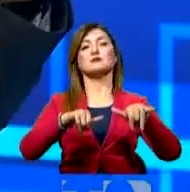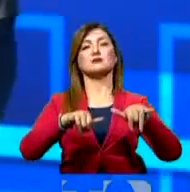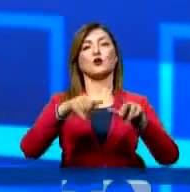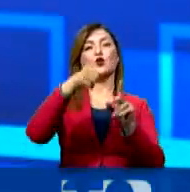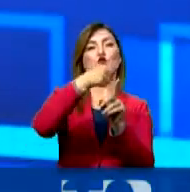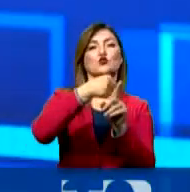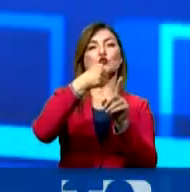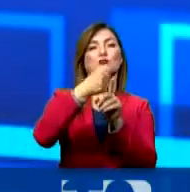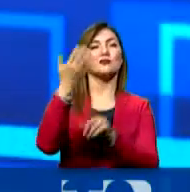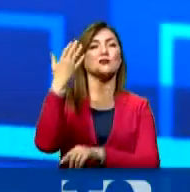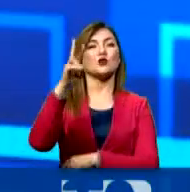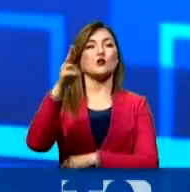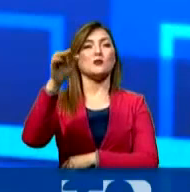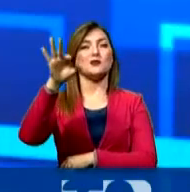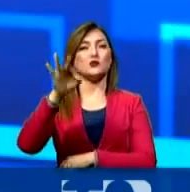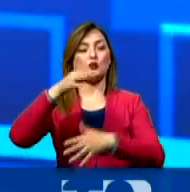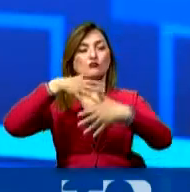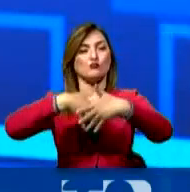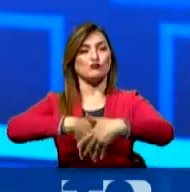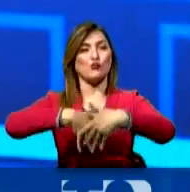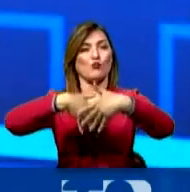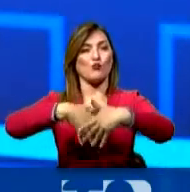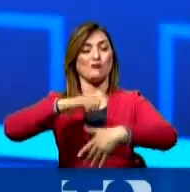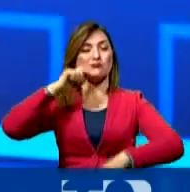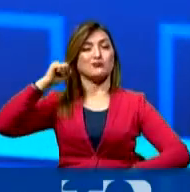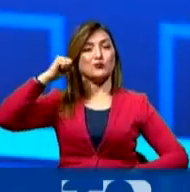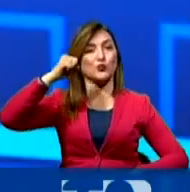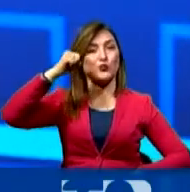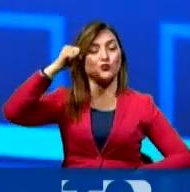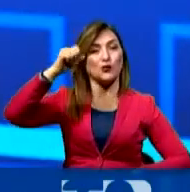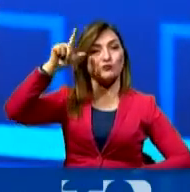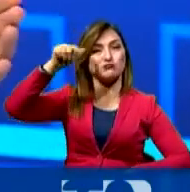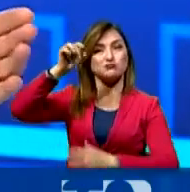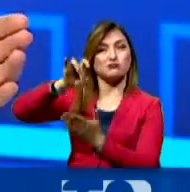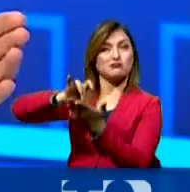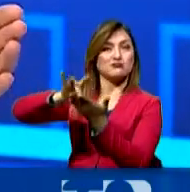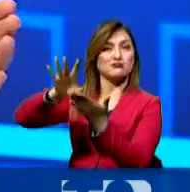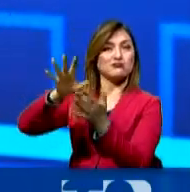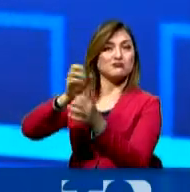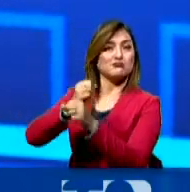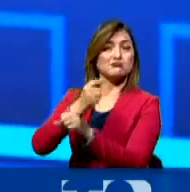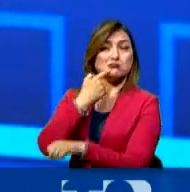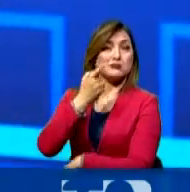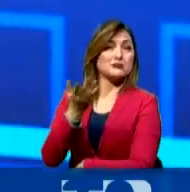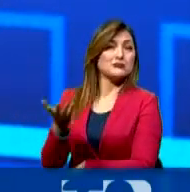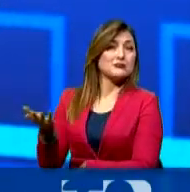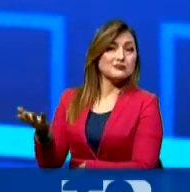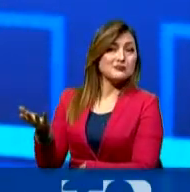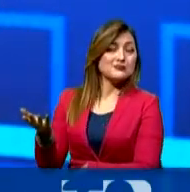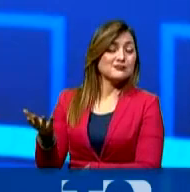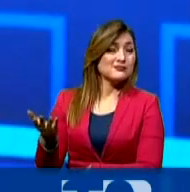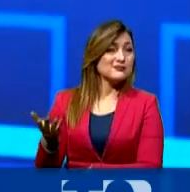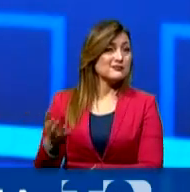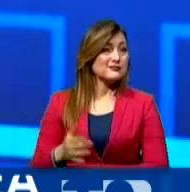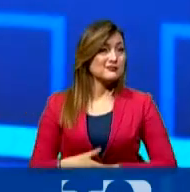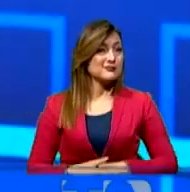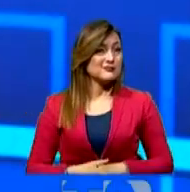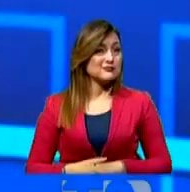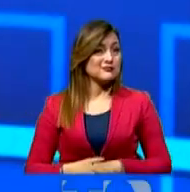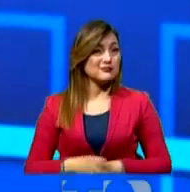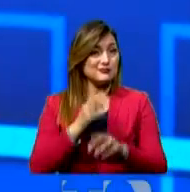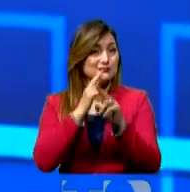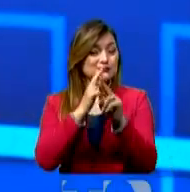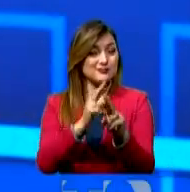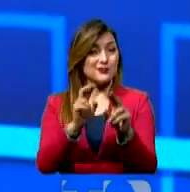del 2019 y que si hay que seguir votando gobiernos, hay que hacerlos. Estos son los efectos